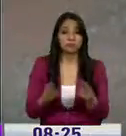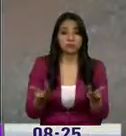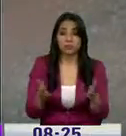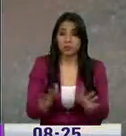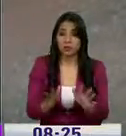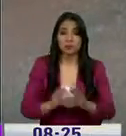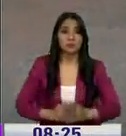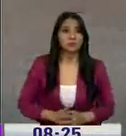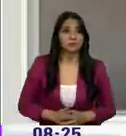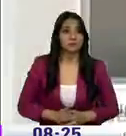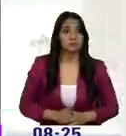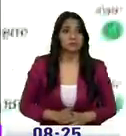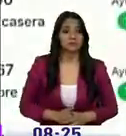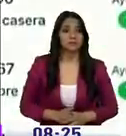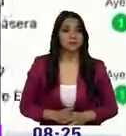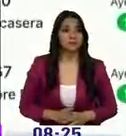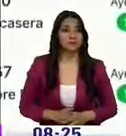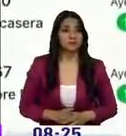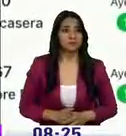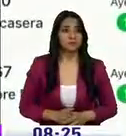Miren ustedes, no hay forma.